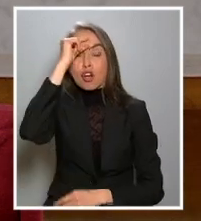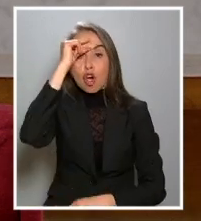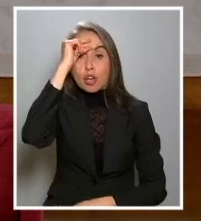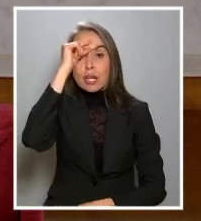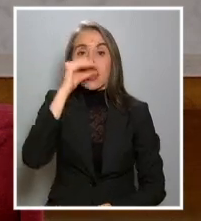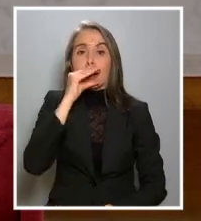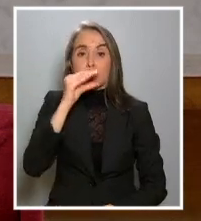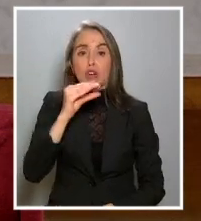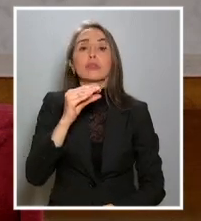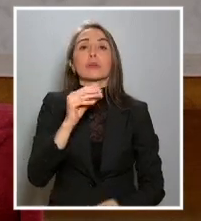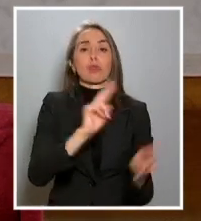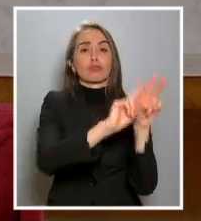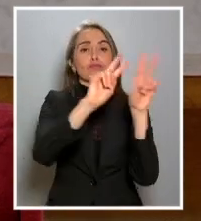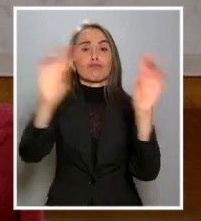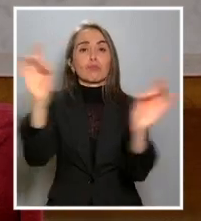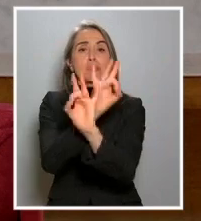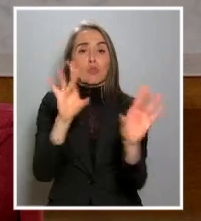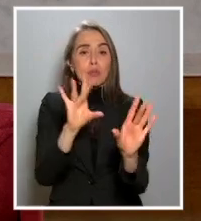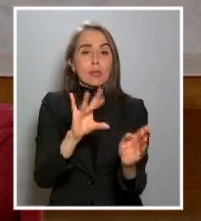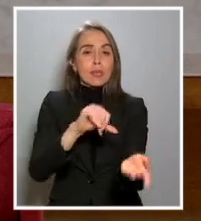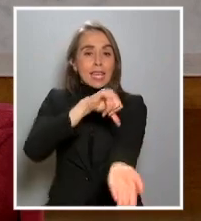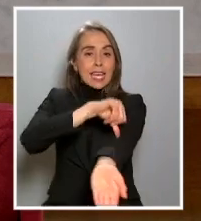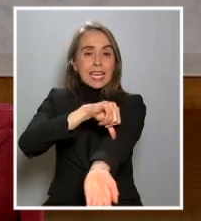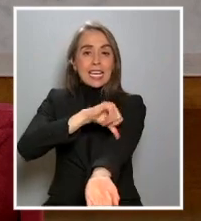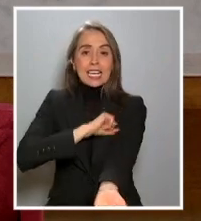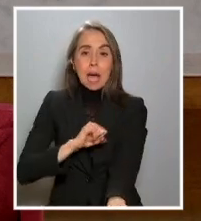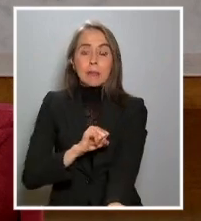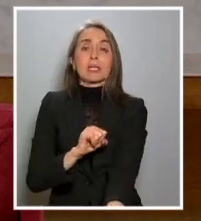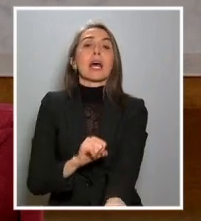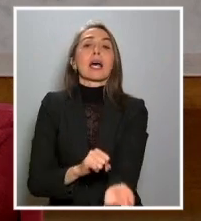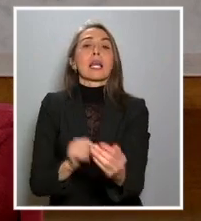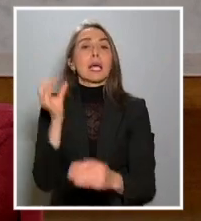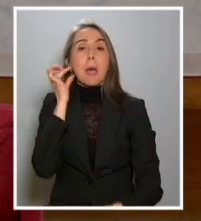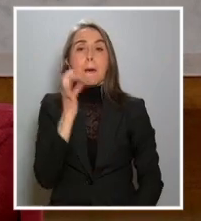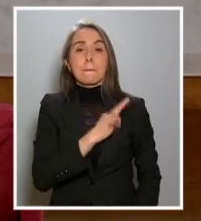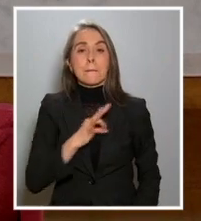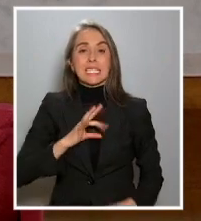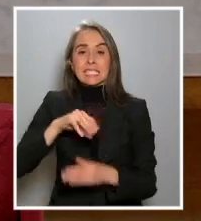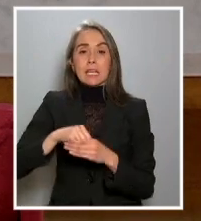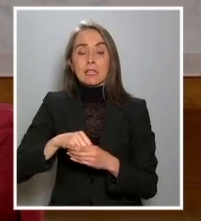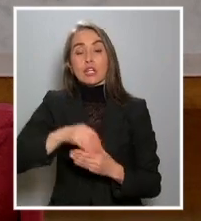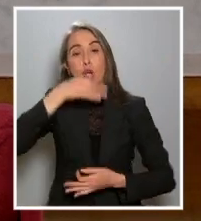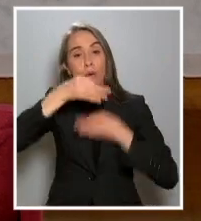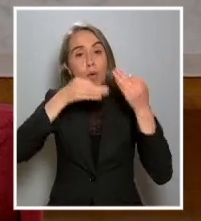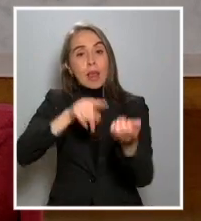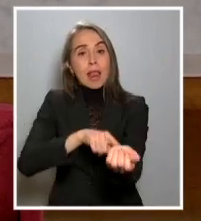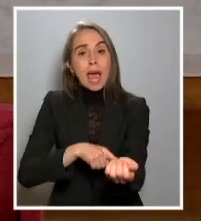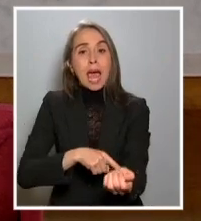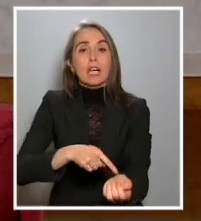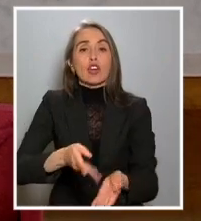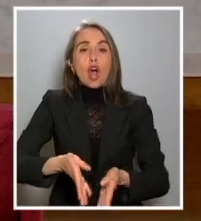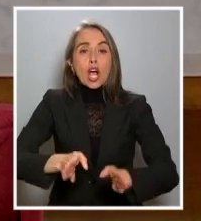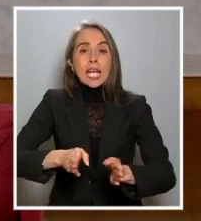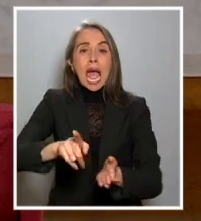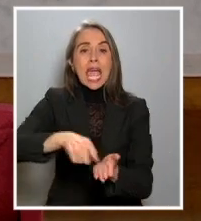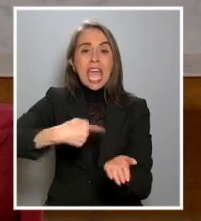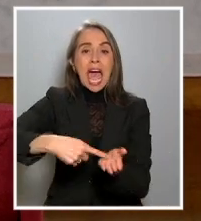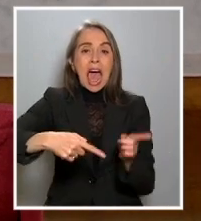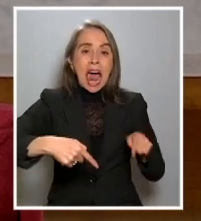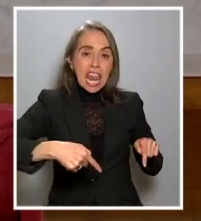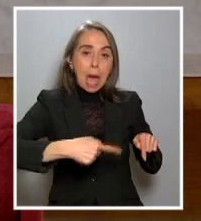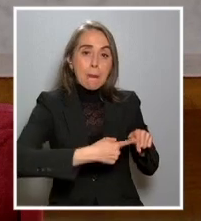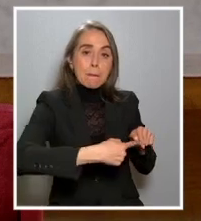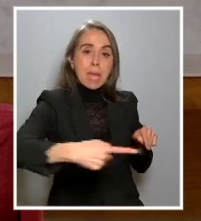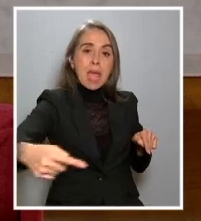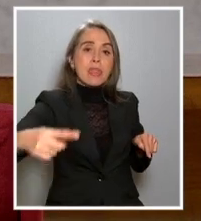o Concepción. Y en la capital, y de esto ha dado larga cuenta la ministra del Interior, el eje Alameda Providencia